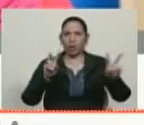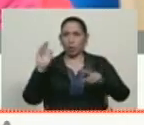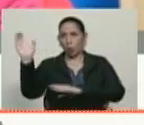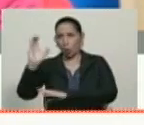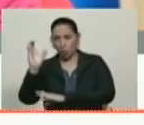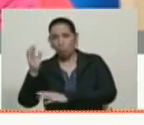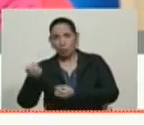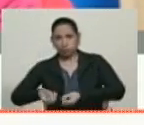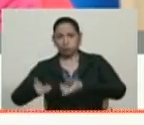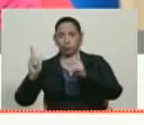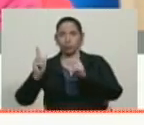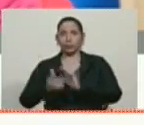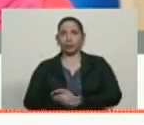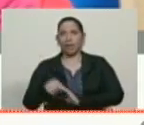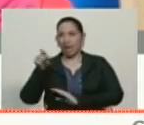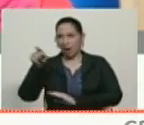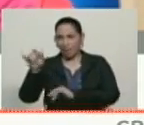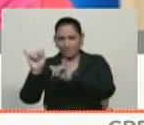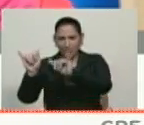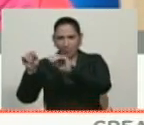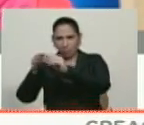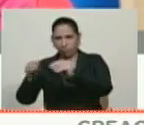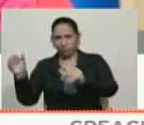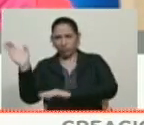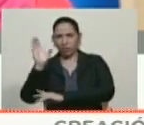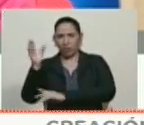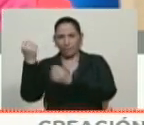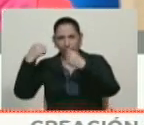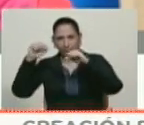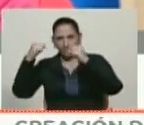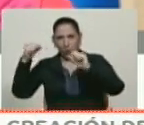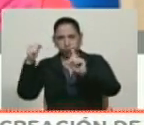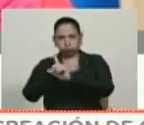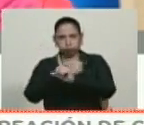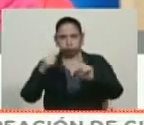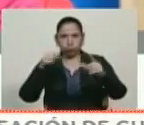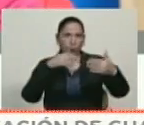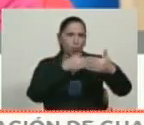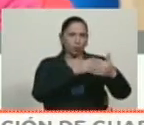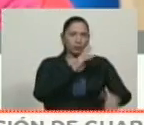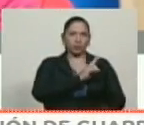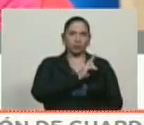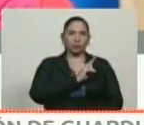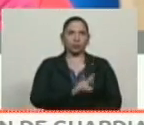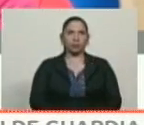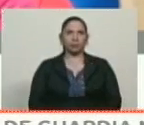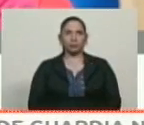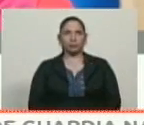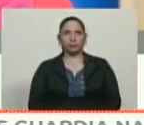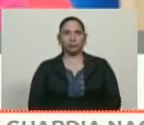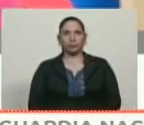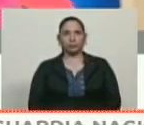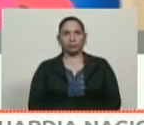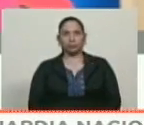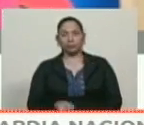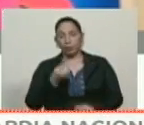Y ahora desde el territorio colombiano se preparan agresiones contra Venezuela. Así